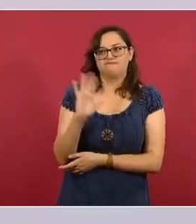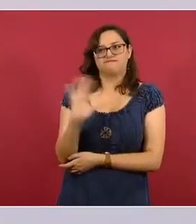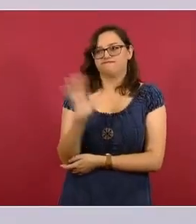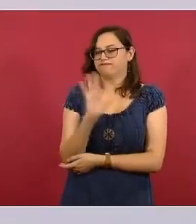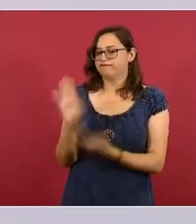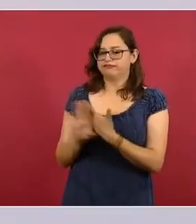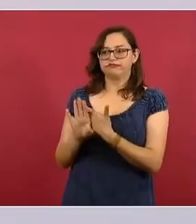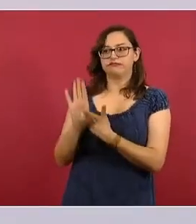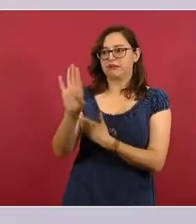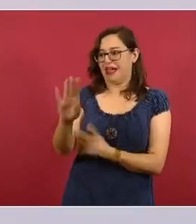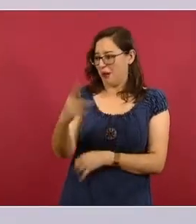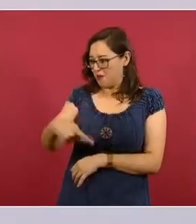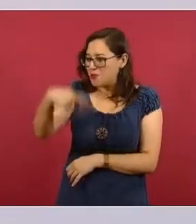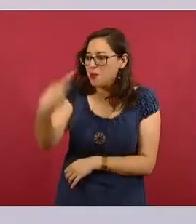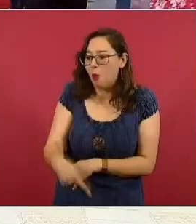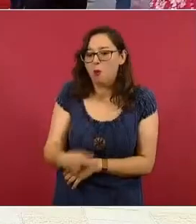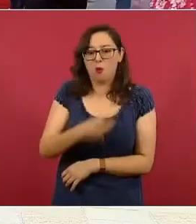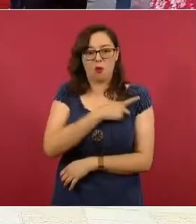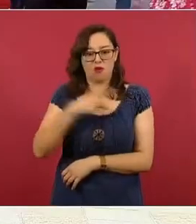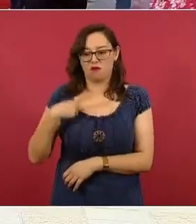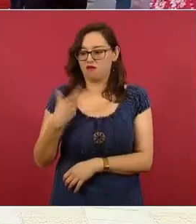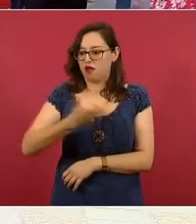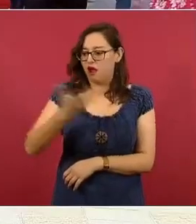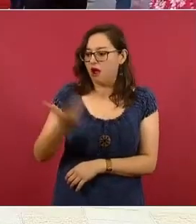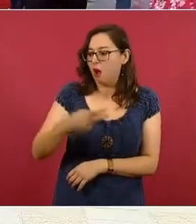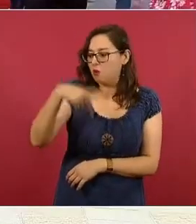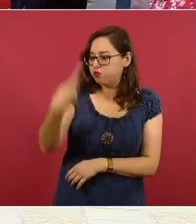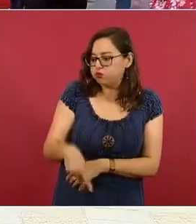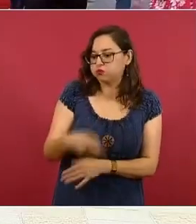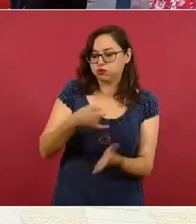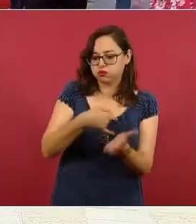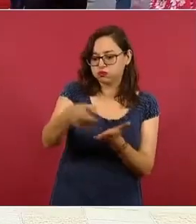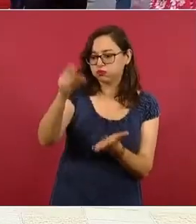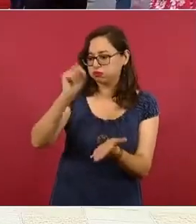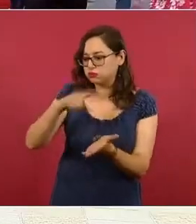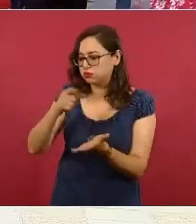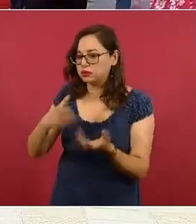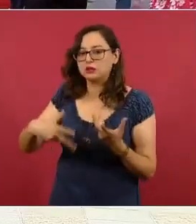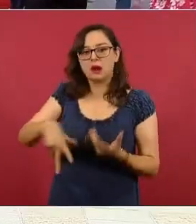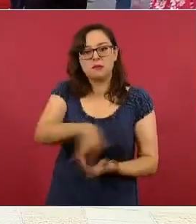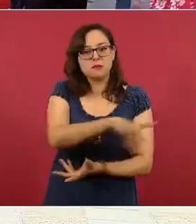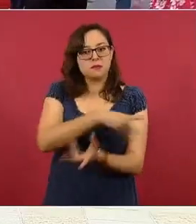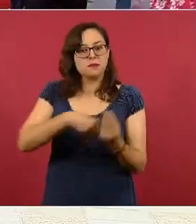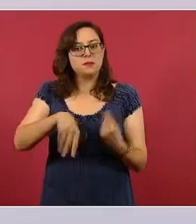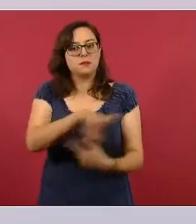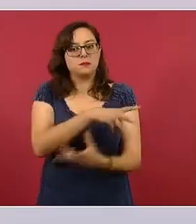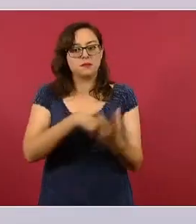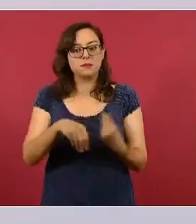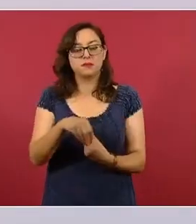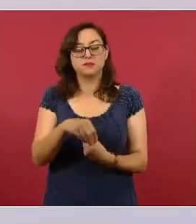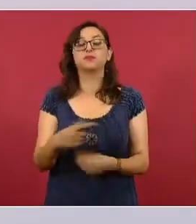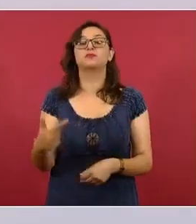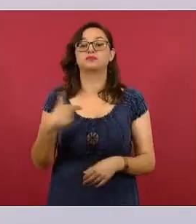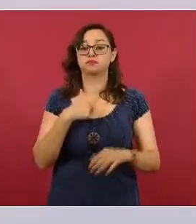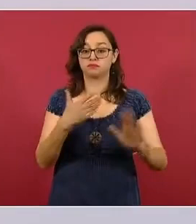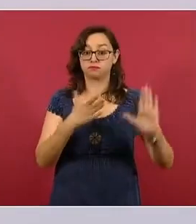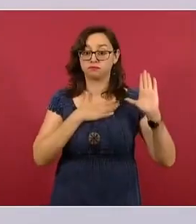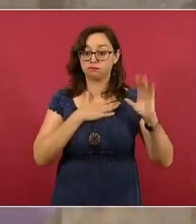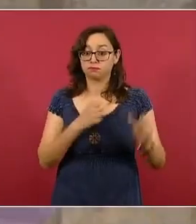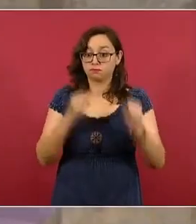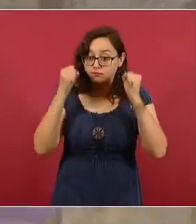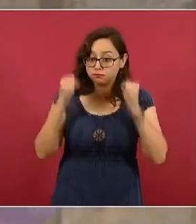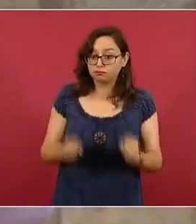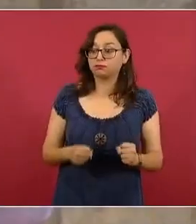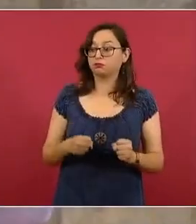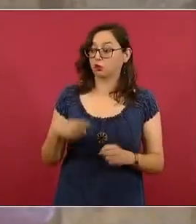autoconsumo. Pero doy a ustedes, y esa es la función de Segalmex, la garantía de que si un campesino produce más